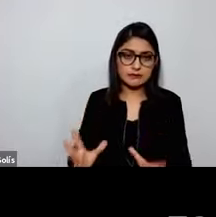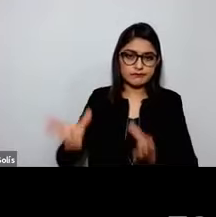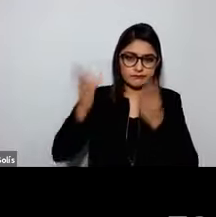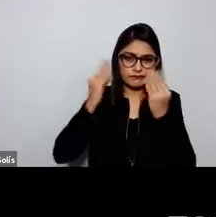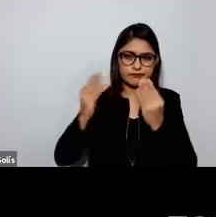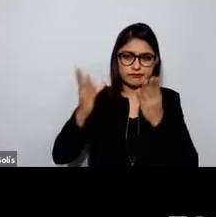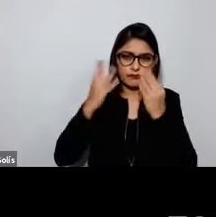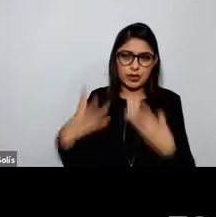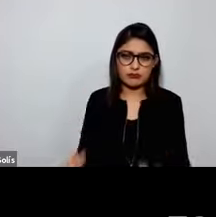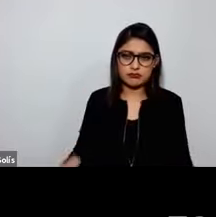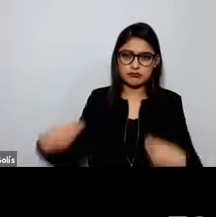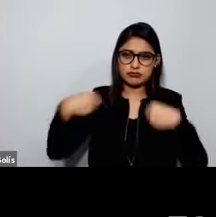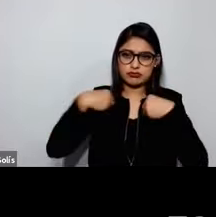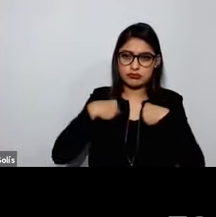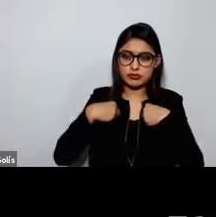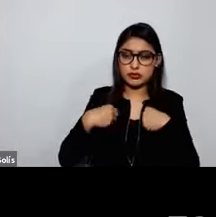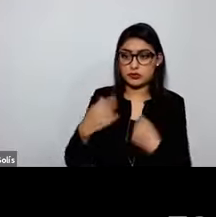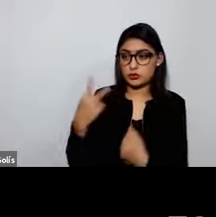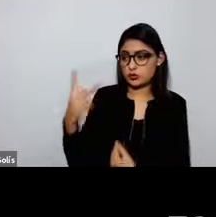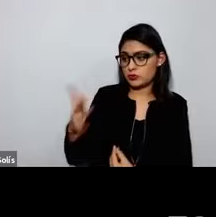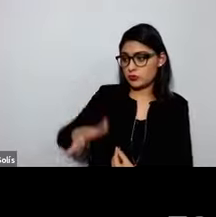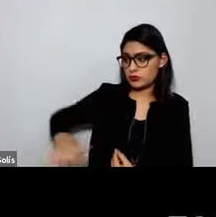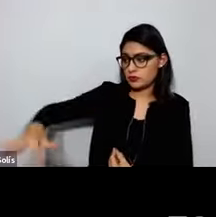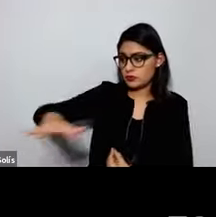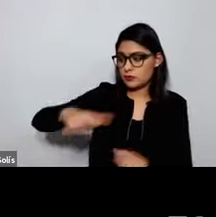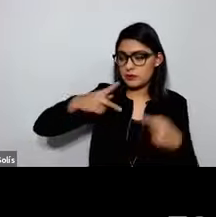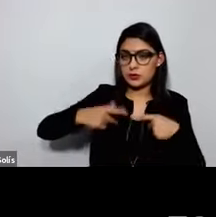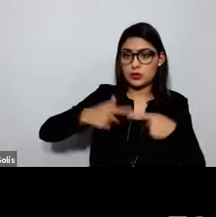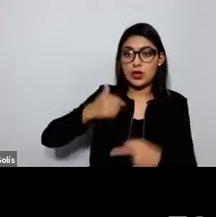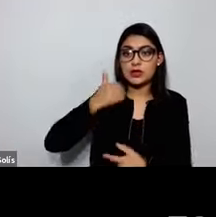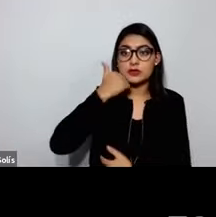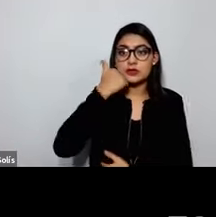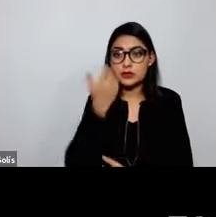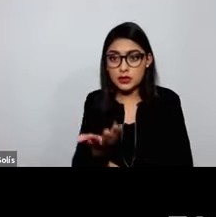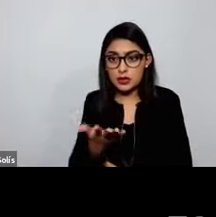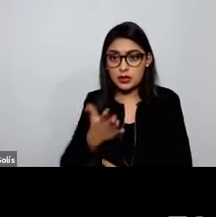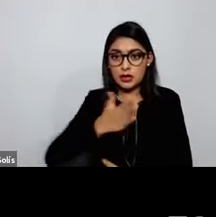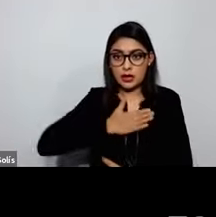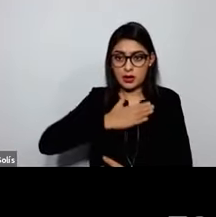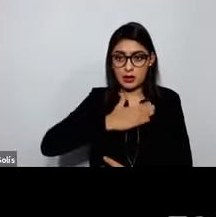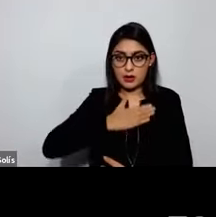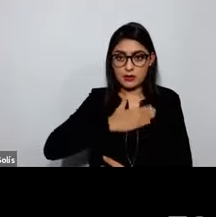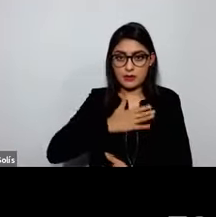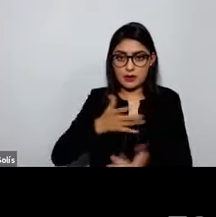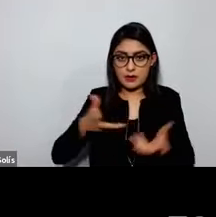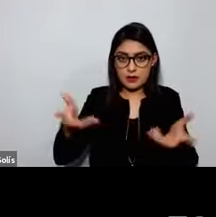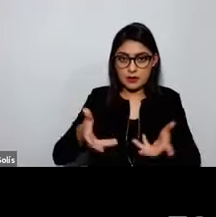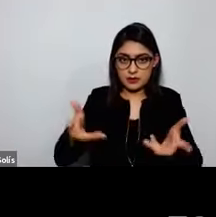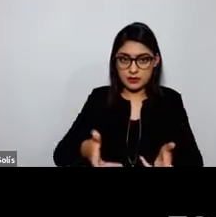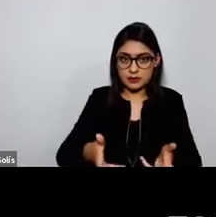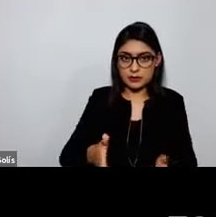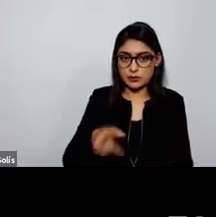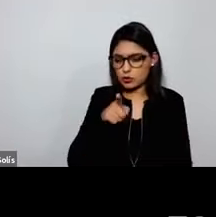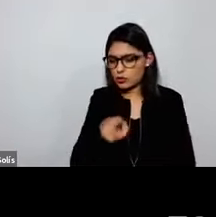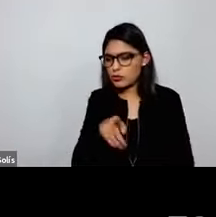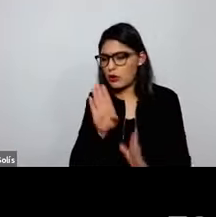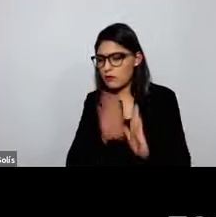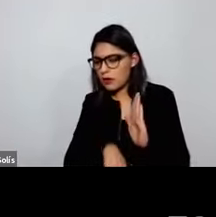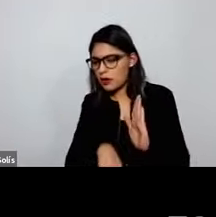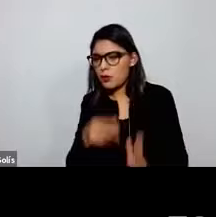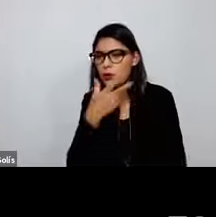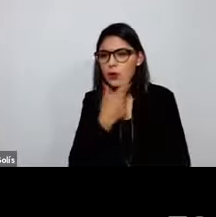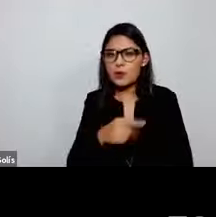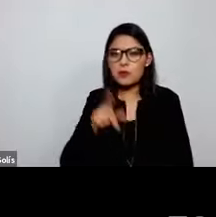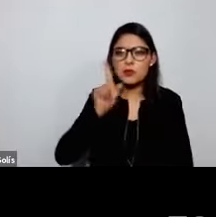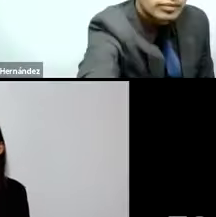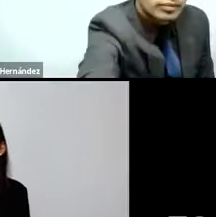de ciertas expectativas sociales de lo que se espera de nosotros y de nosotras, tomando en cuenta el sexo con el que hemos